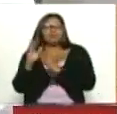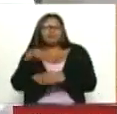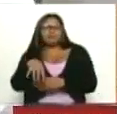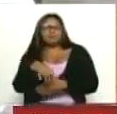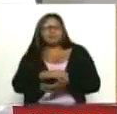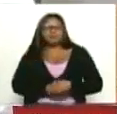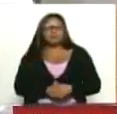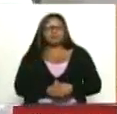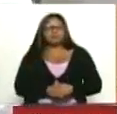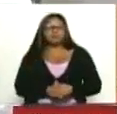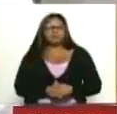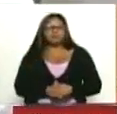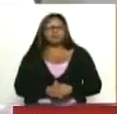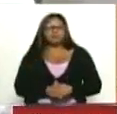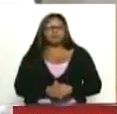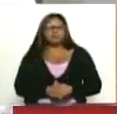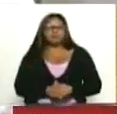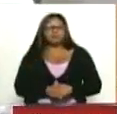Estado como parte